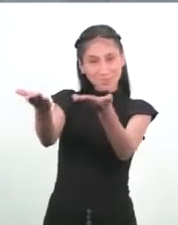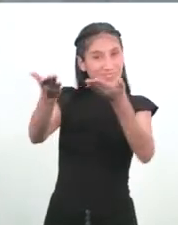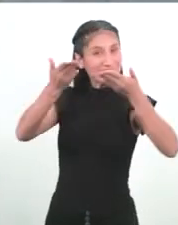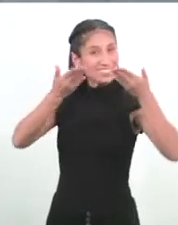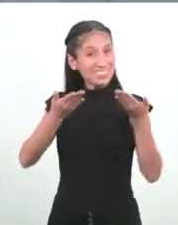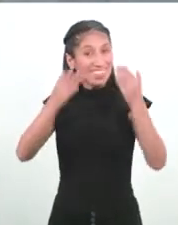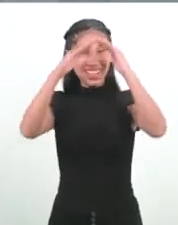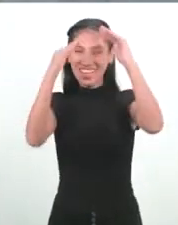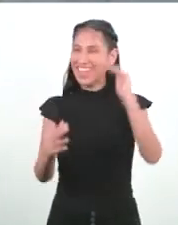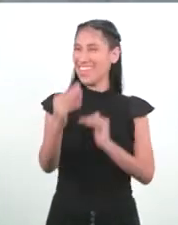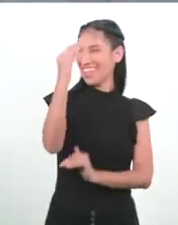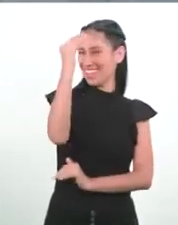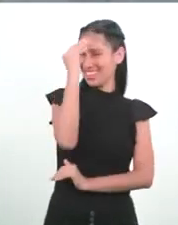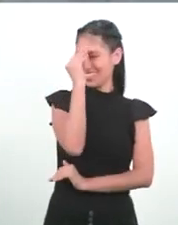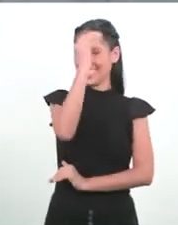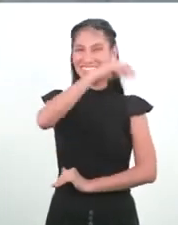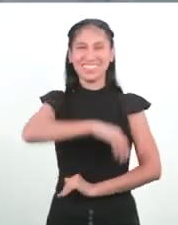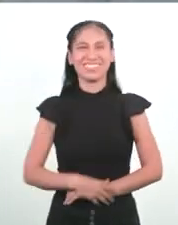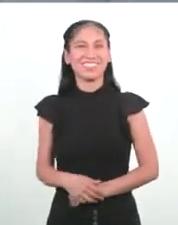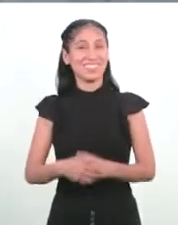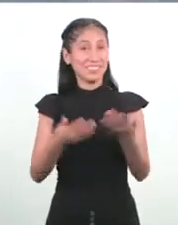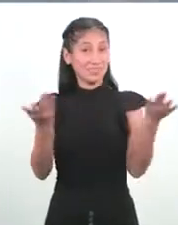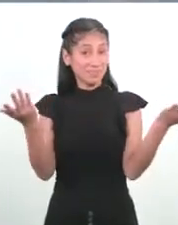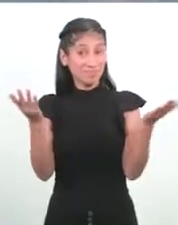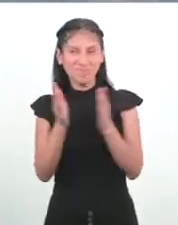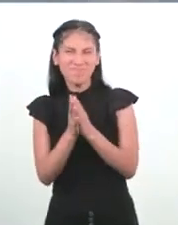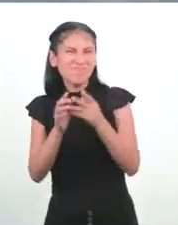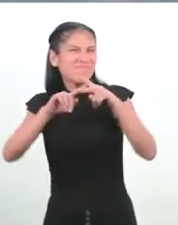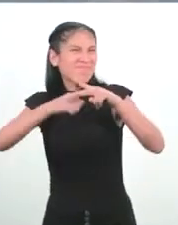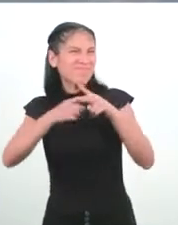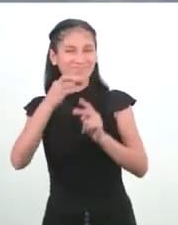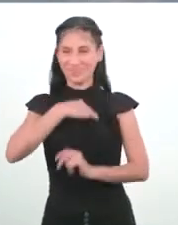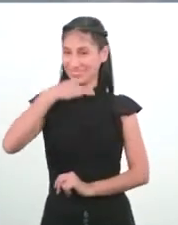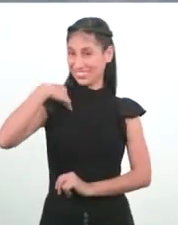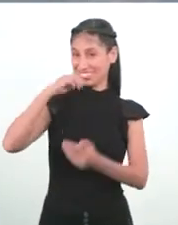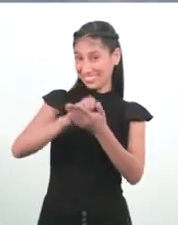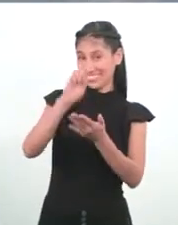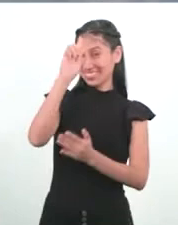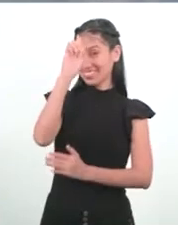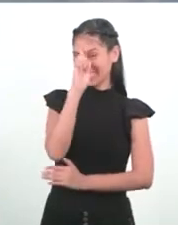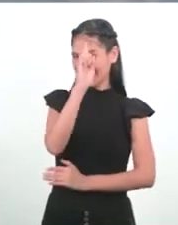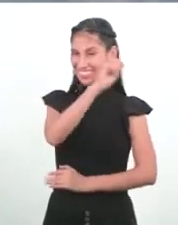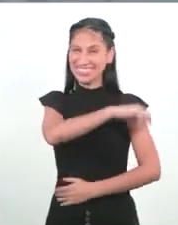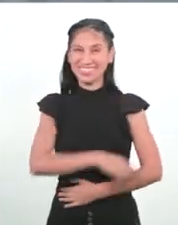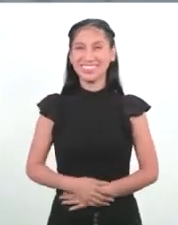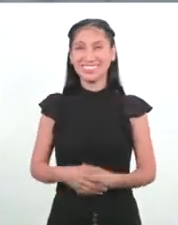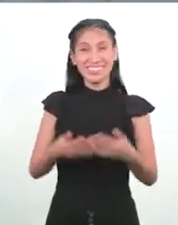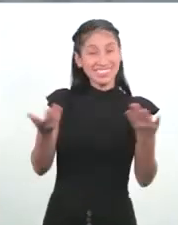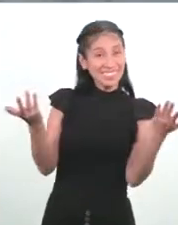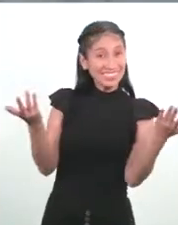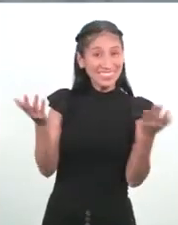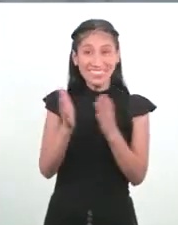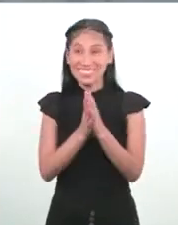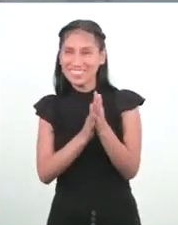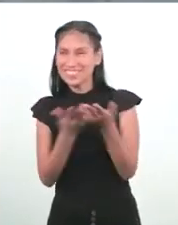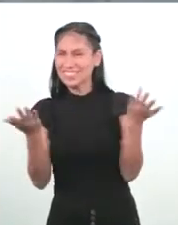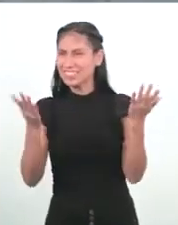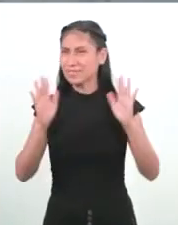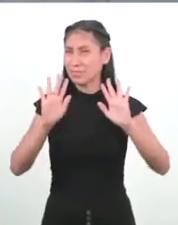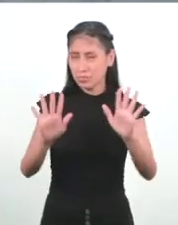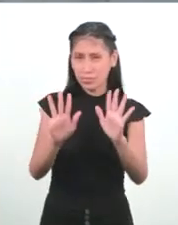y bienvenidos a Aprendo en Casa, una iniciativa del Ministerio de Educación.